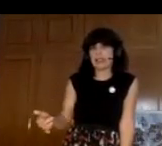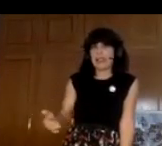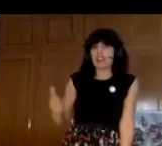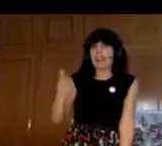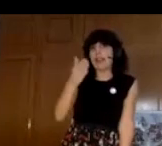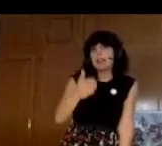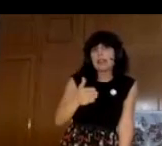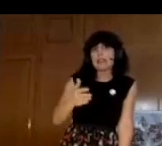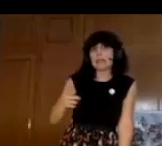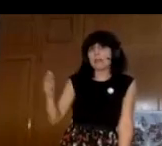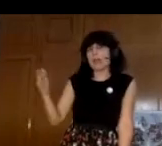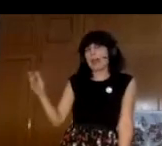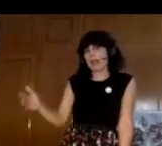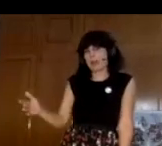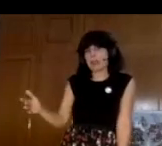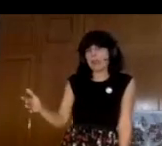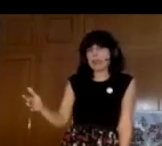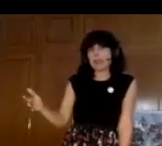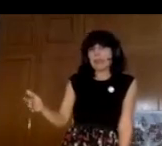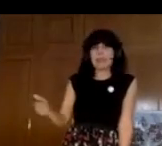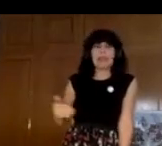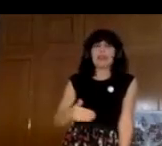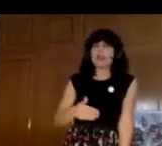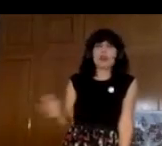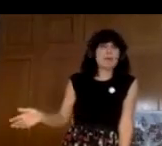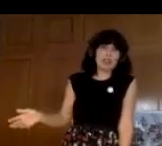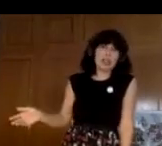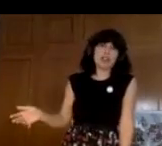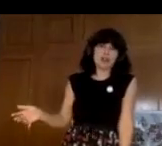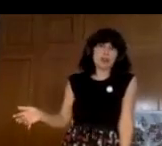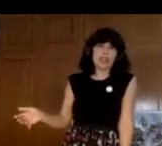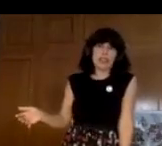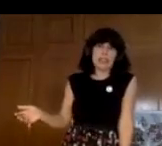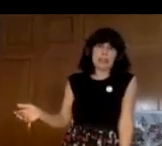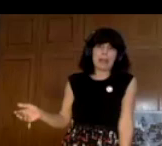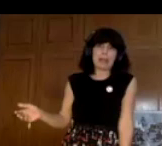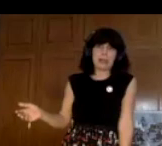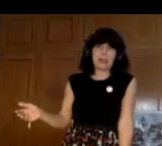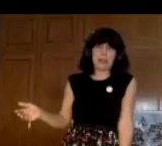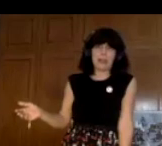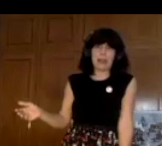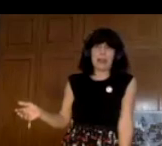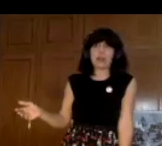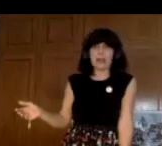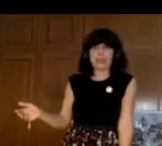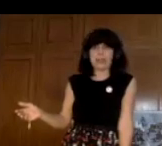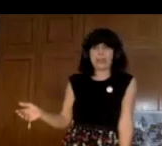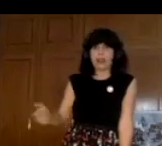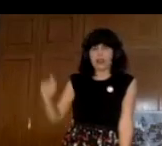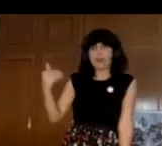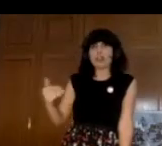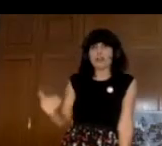fronteras. O sea, del 11 de septiembre a la actualidad, se han construido la mayoría de los muros que separan los